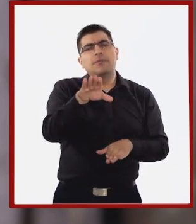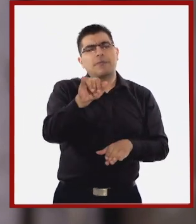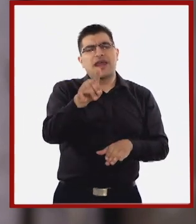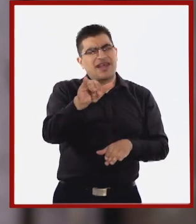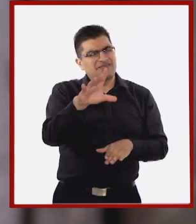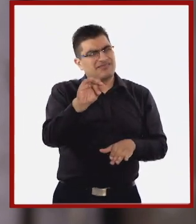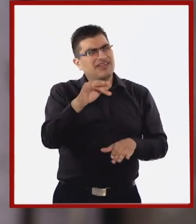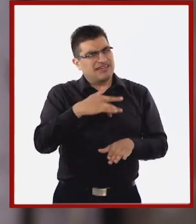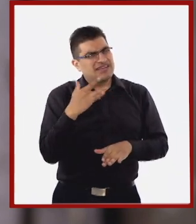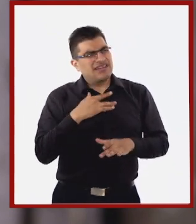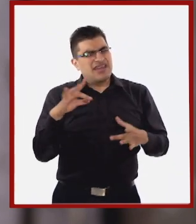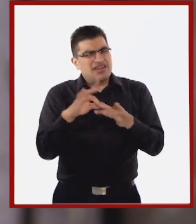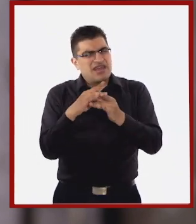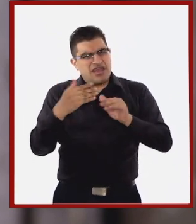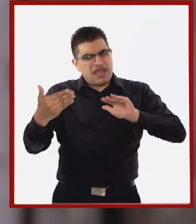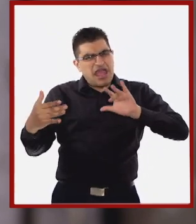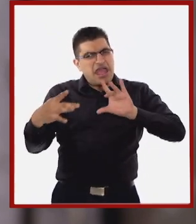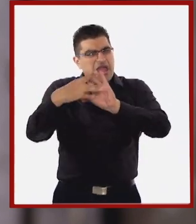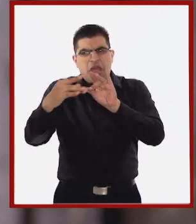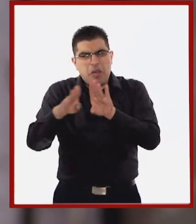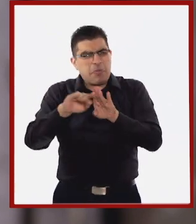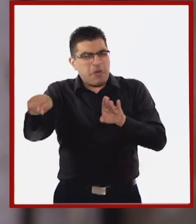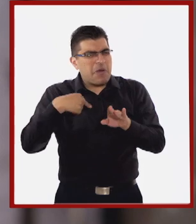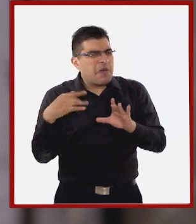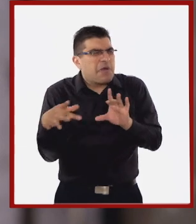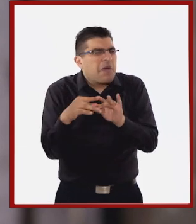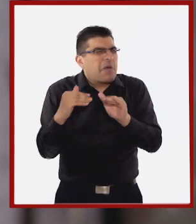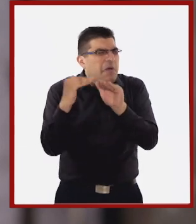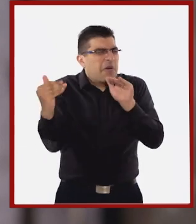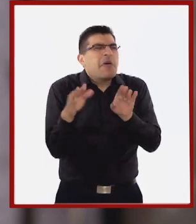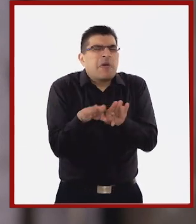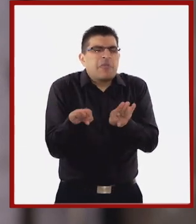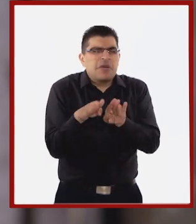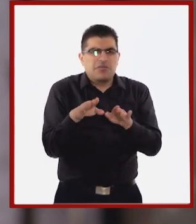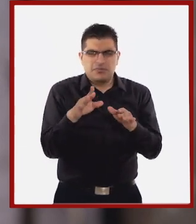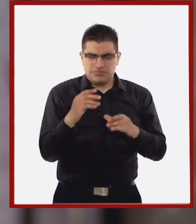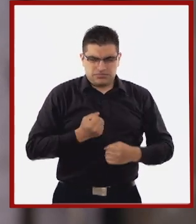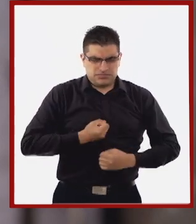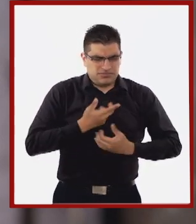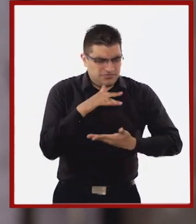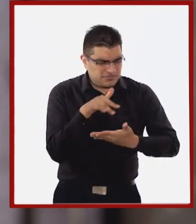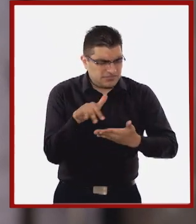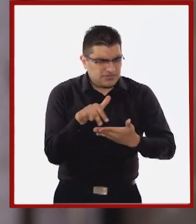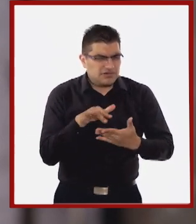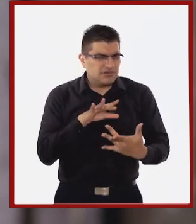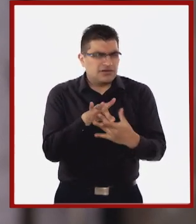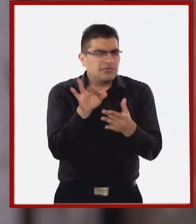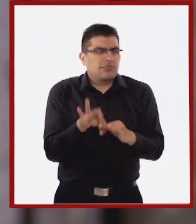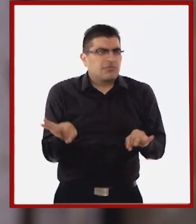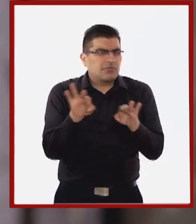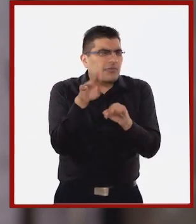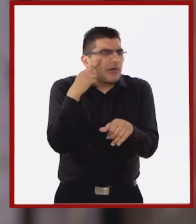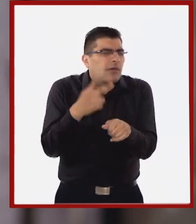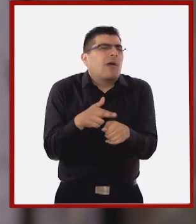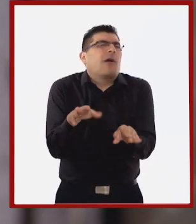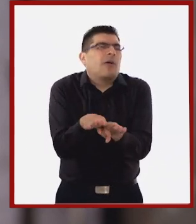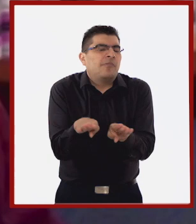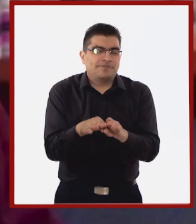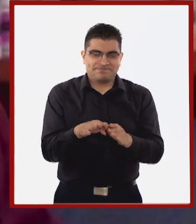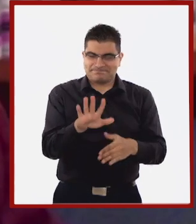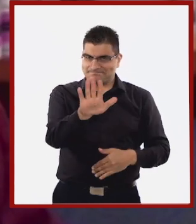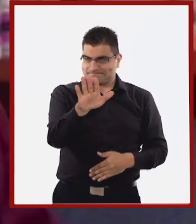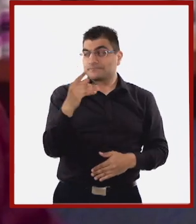perspectiva del otro y tomamos su relato como el nuestro. Pero, ¿cuál es el papel del lenguaje en esta puesta en perspectiva? Sí, yo creo que la